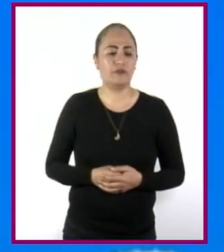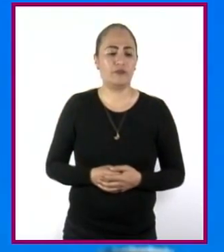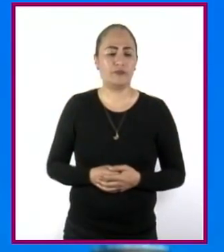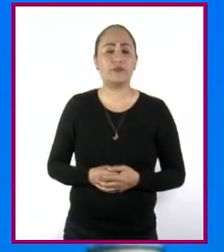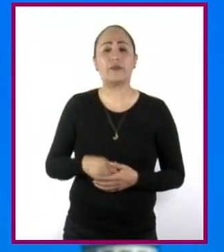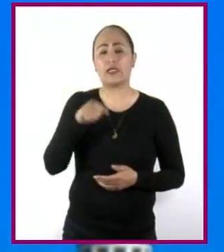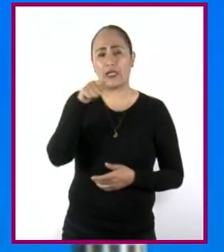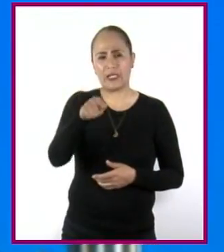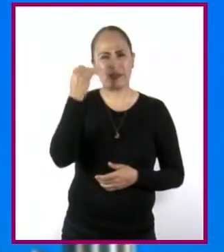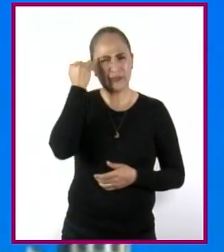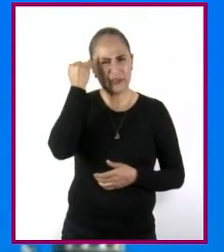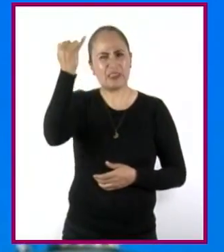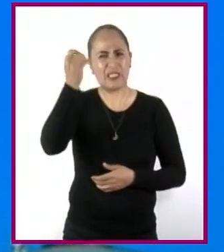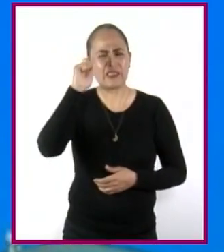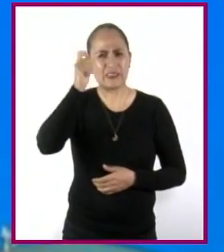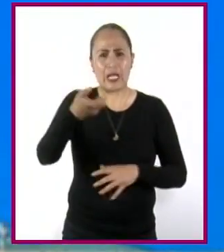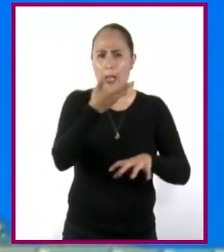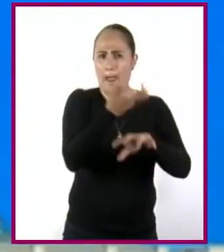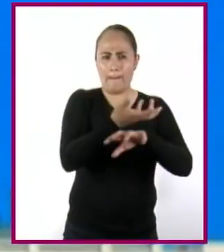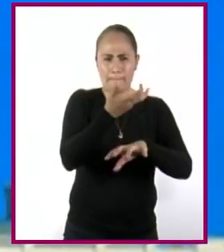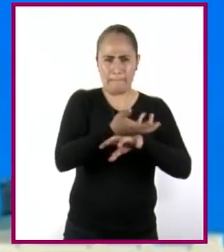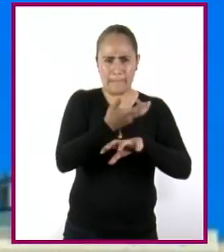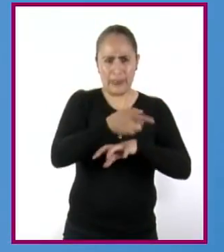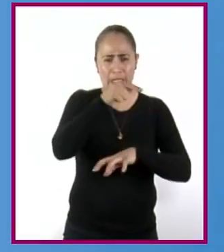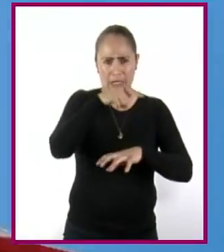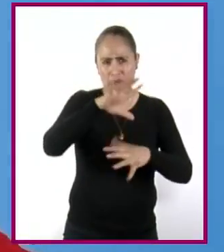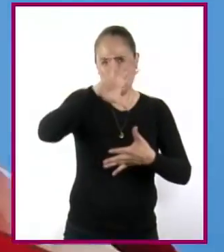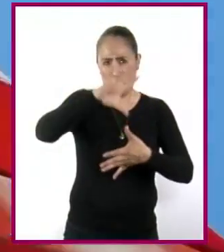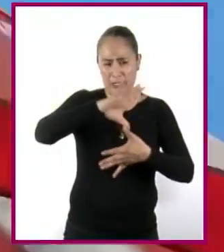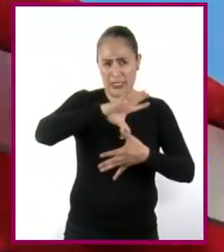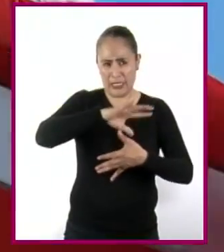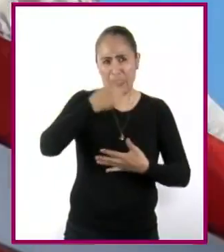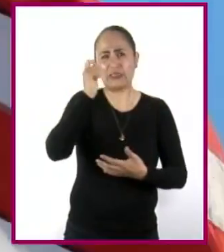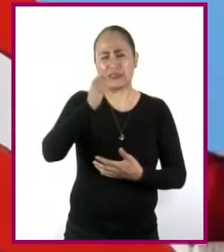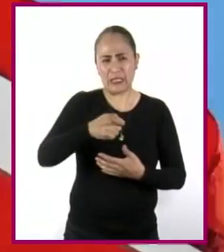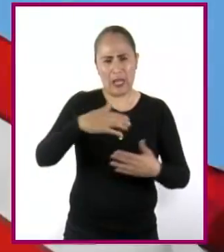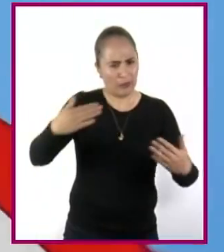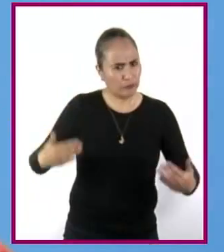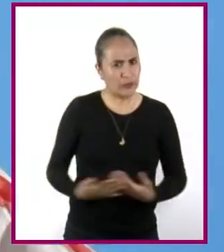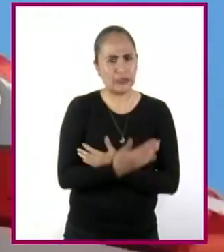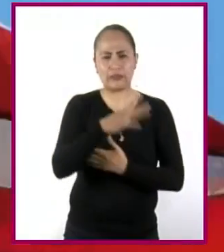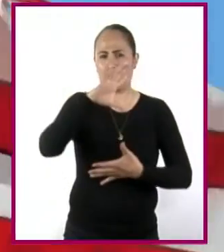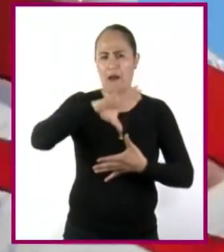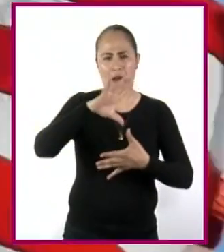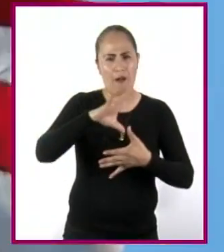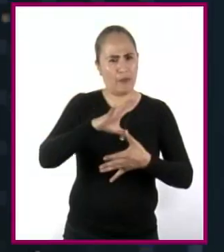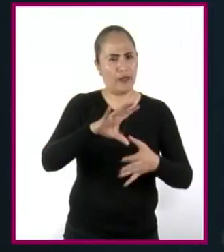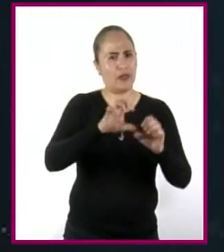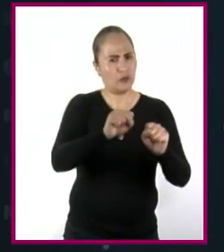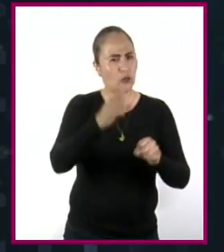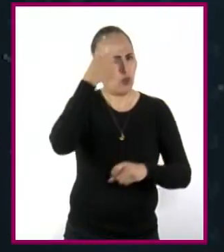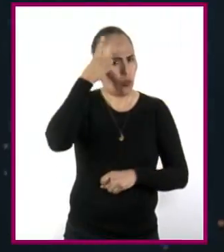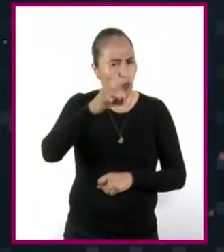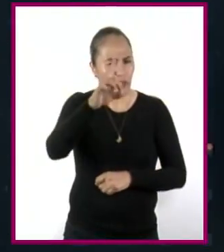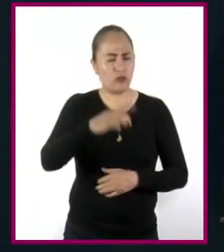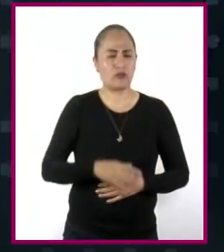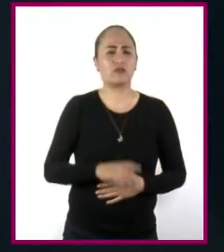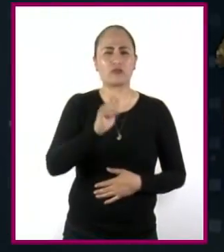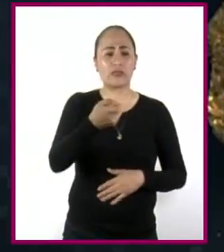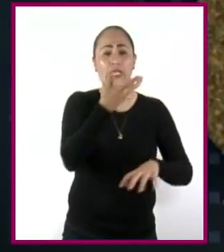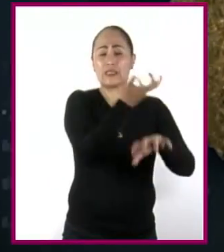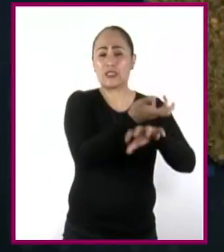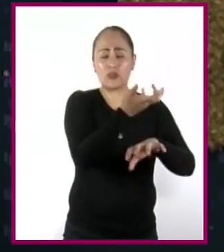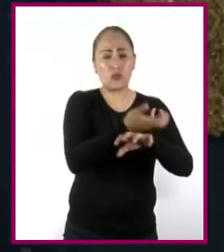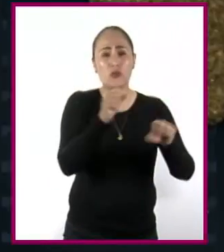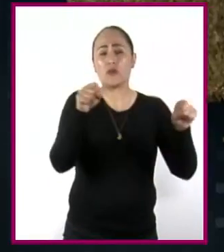idea de que América es para los americanos. Una idea que se reduce a que Estados Unidos es una nación elegida